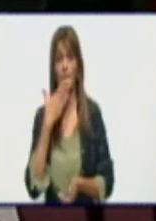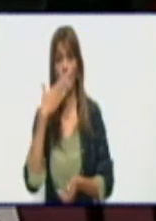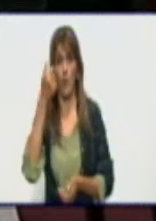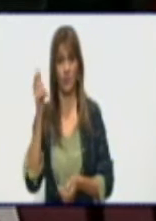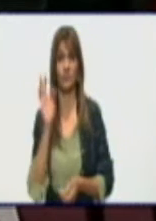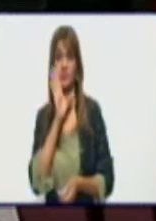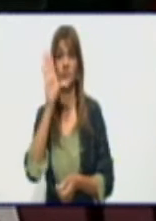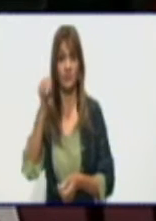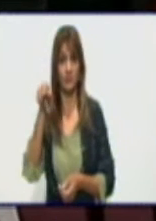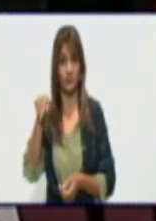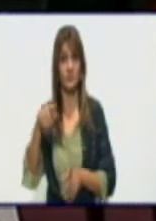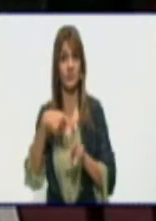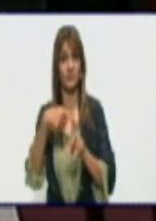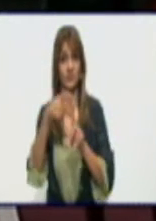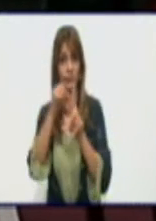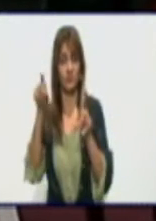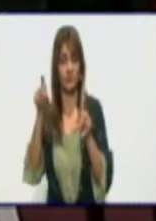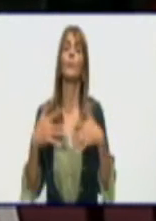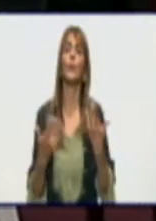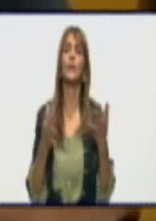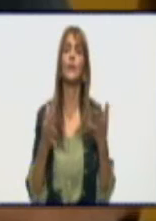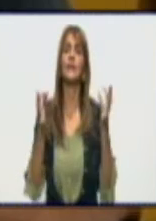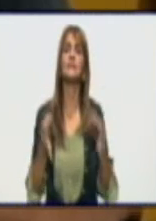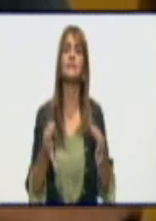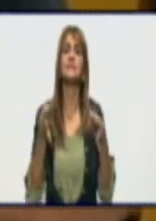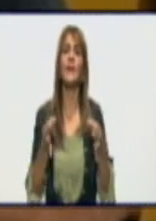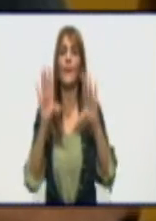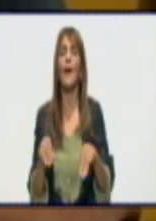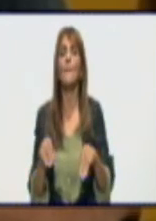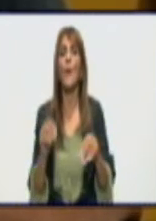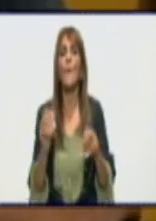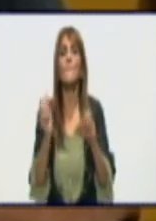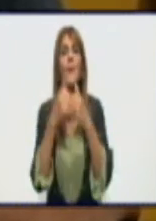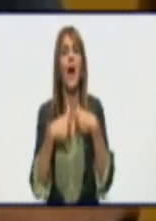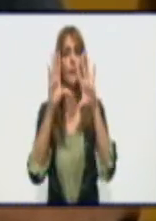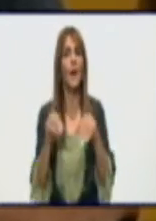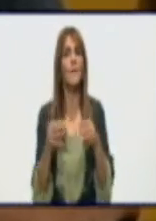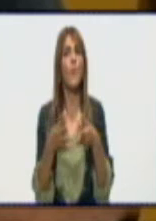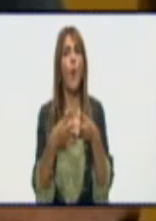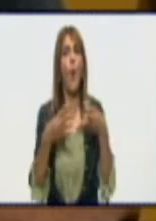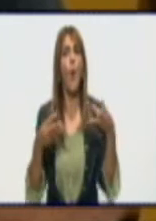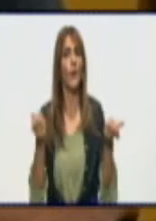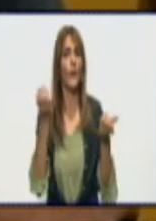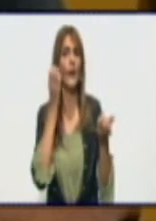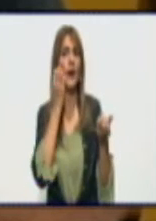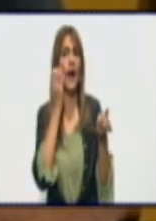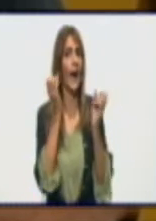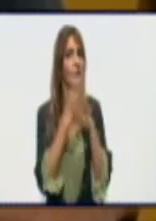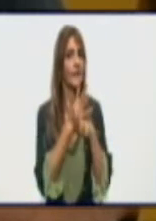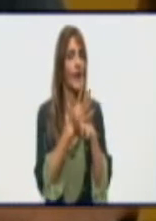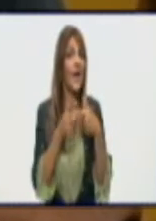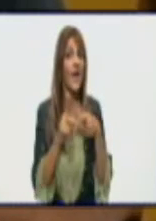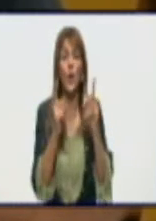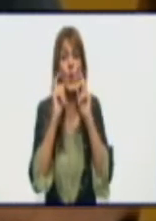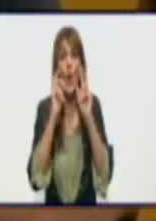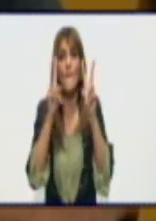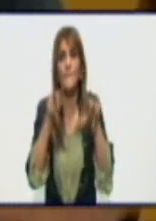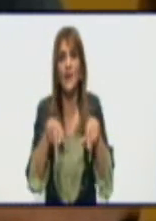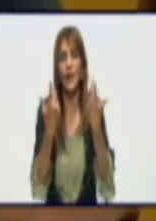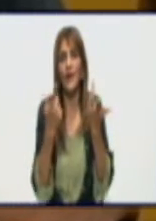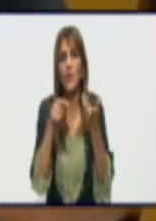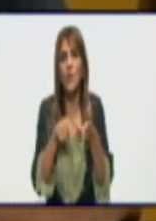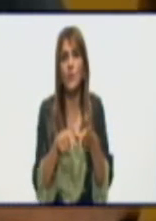porque realmente siempre que hablamos del pan, hablamos de la harina, es decir, de la materia prima, pero no vemos detrás de esto que es un sistema de